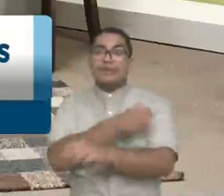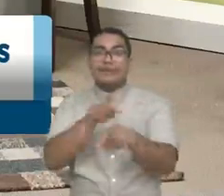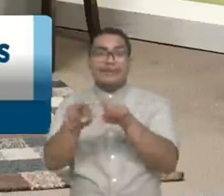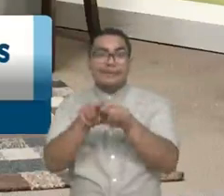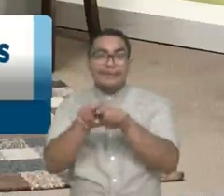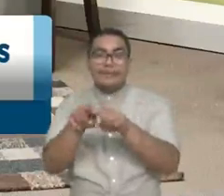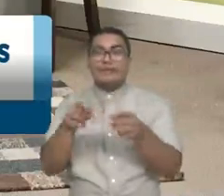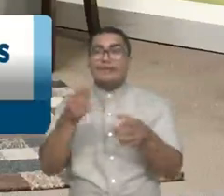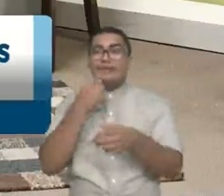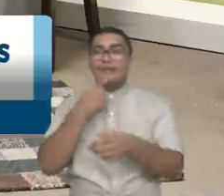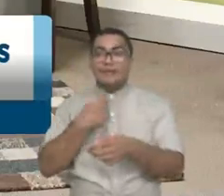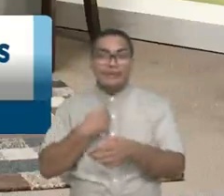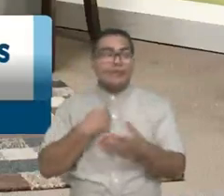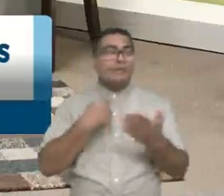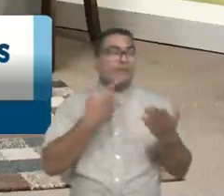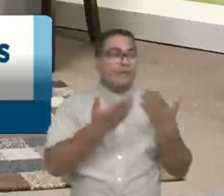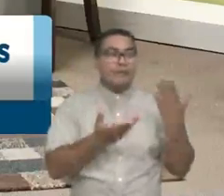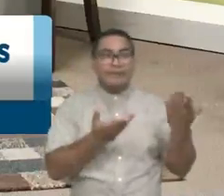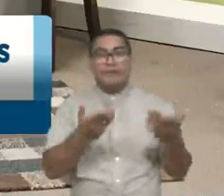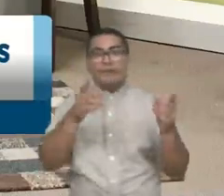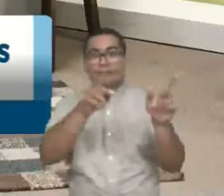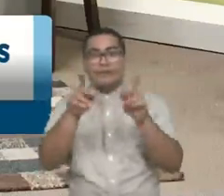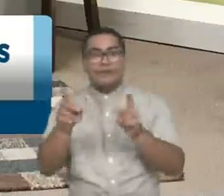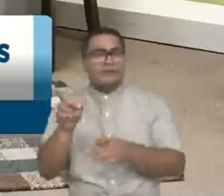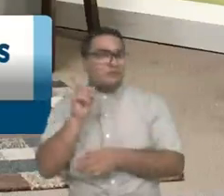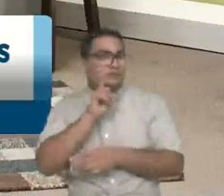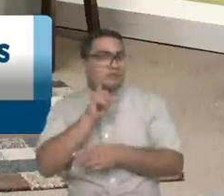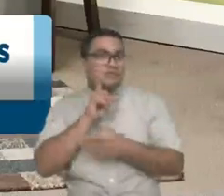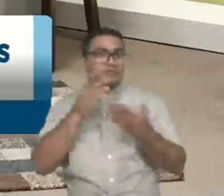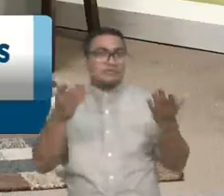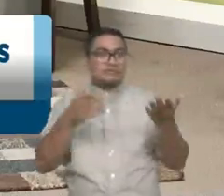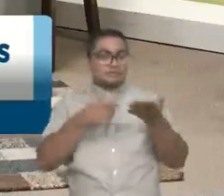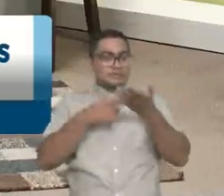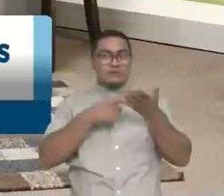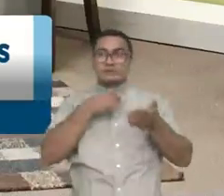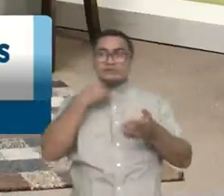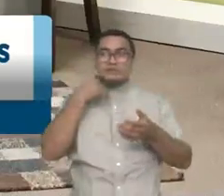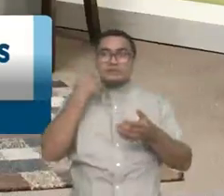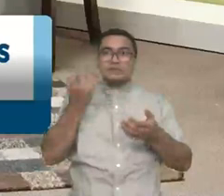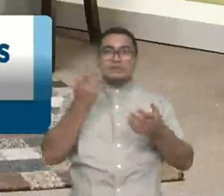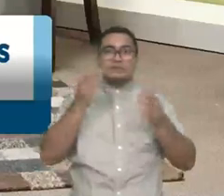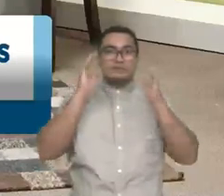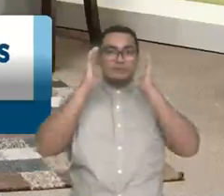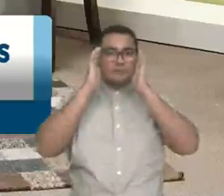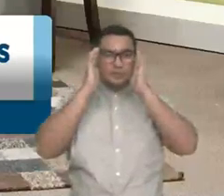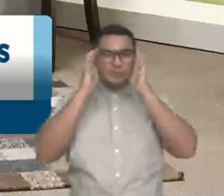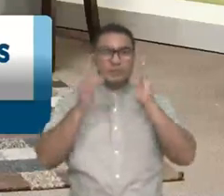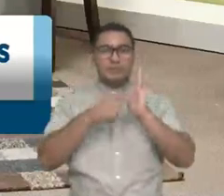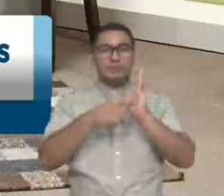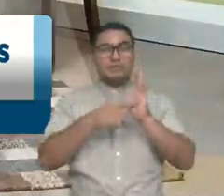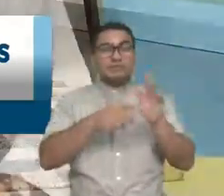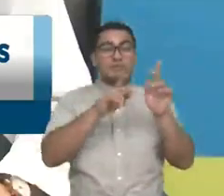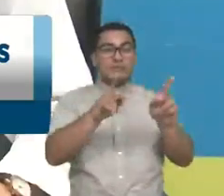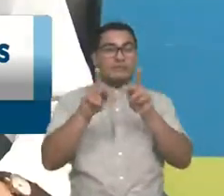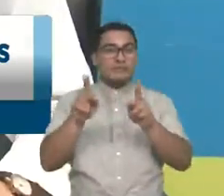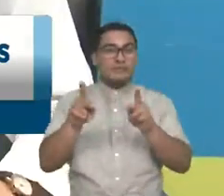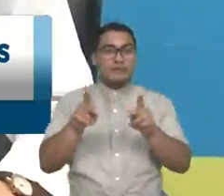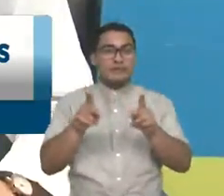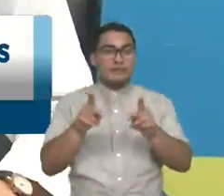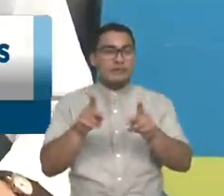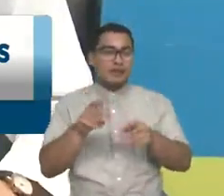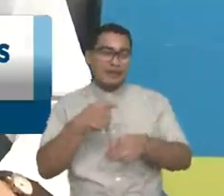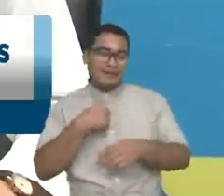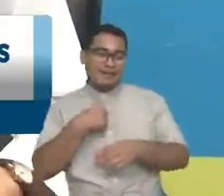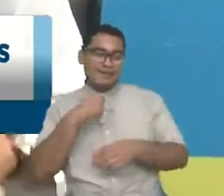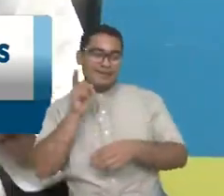amigo de un amigo. Hay población, o sea, ¿cómo va a ser creíble esa información? Hay población y la que gente se lo cree. Es bien vulnerable a la manipulación.